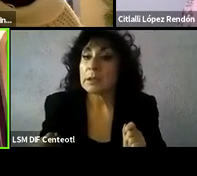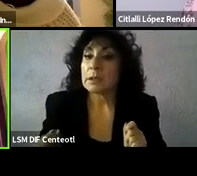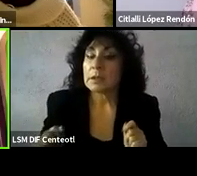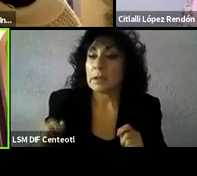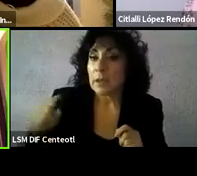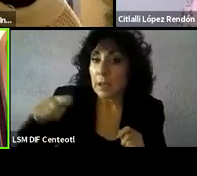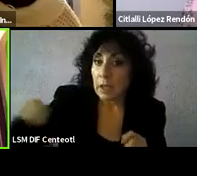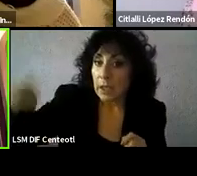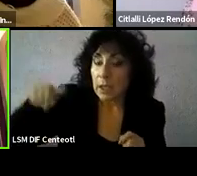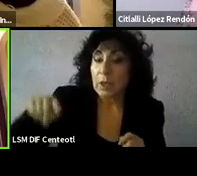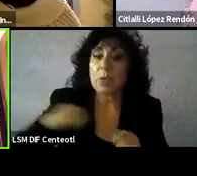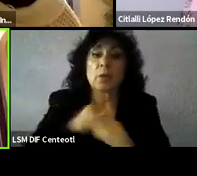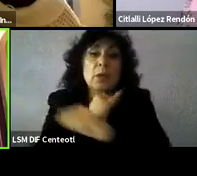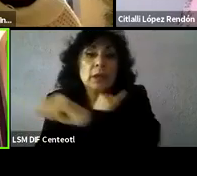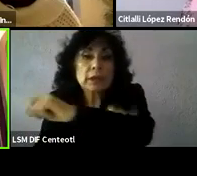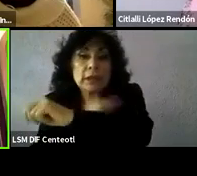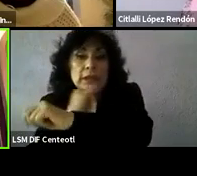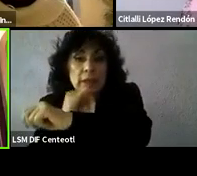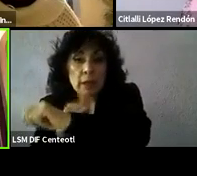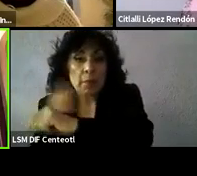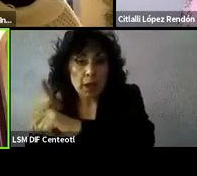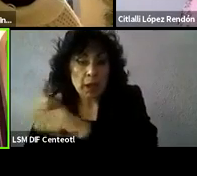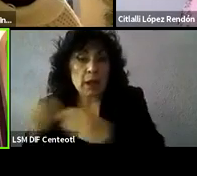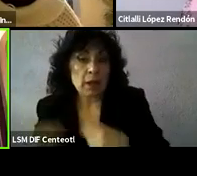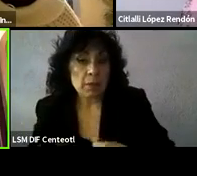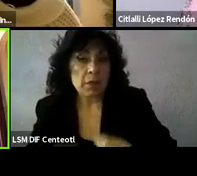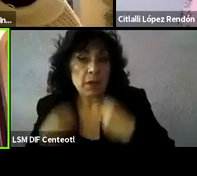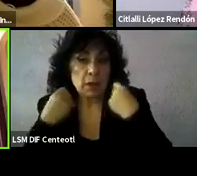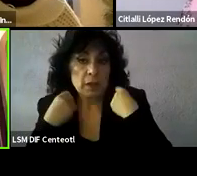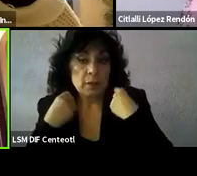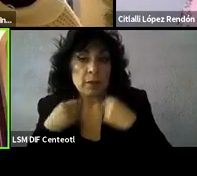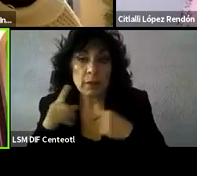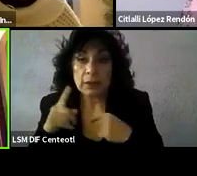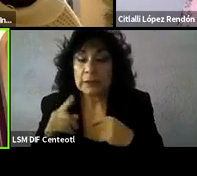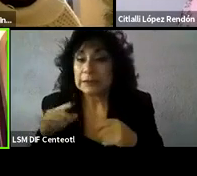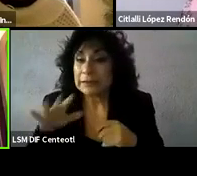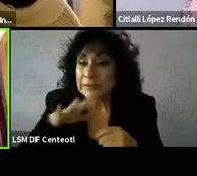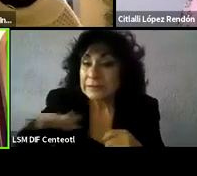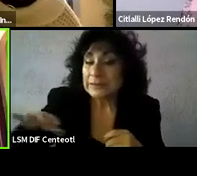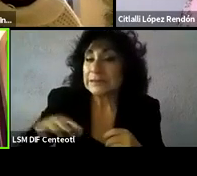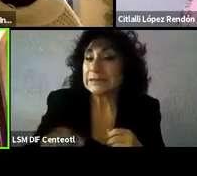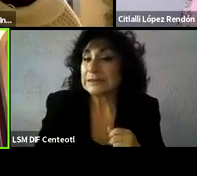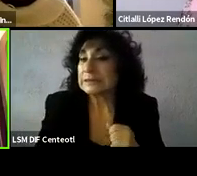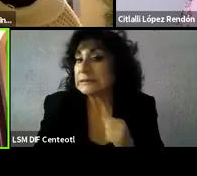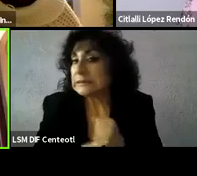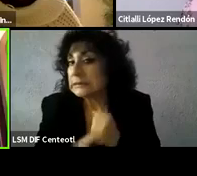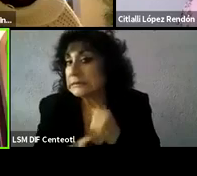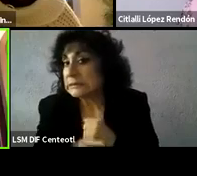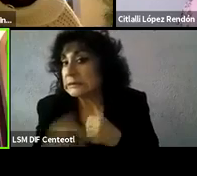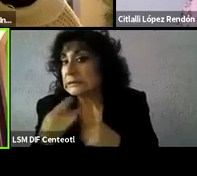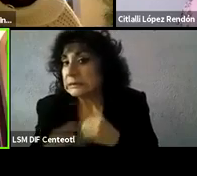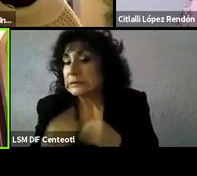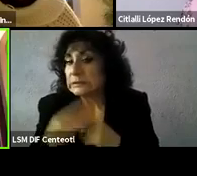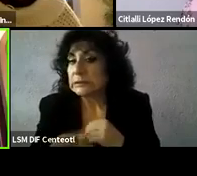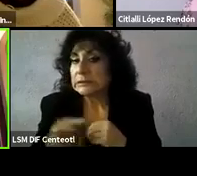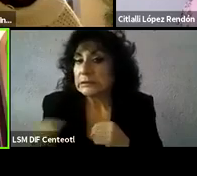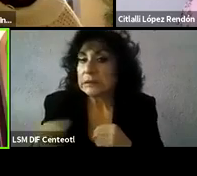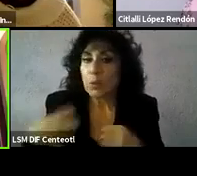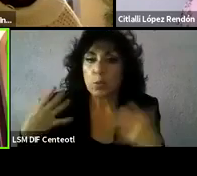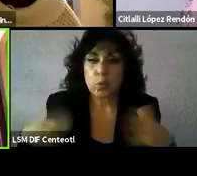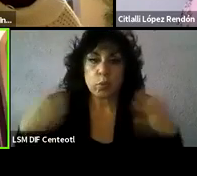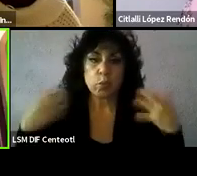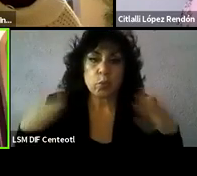de Iztapalapa que es de las más peligrosas que hay en el país. O sea, está terrible la situación